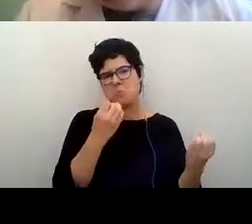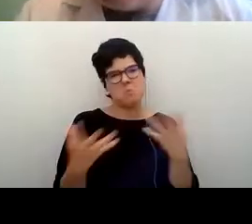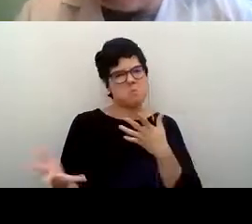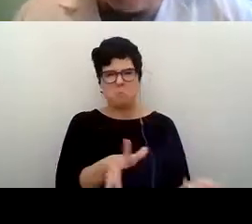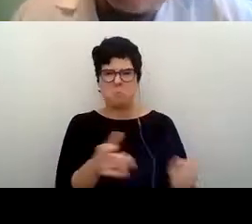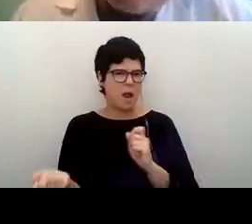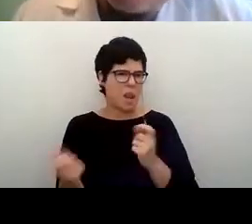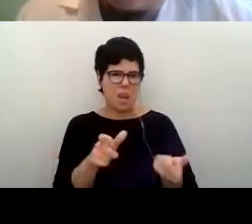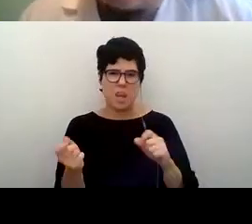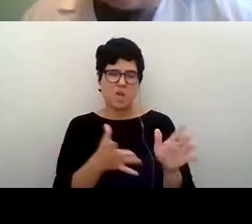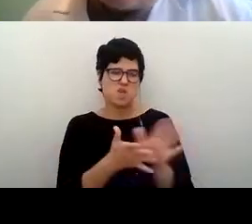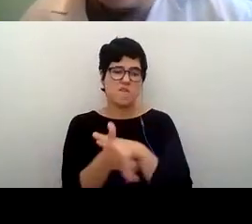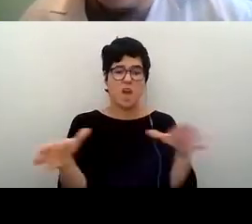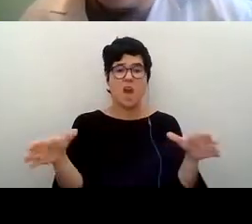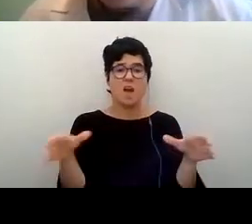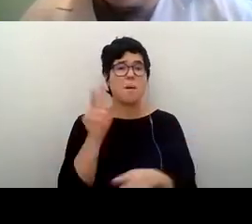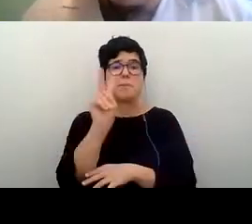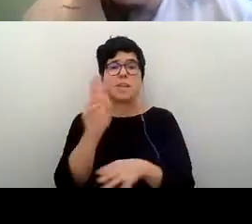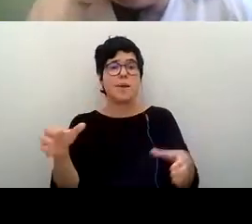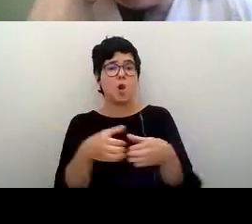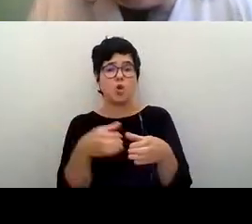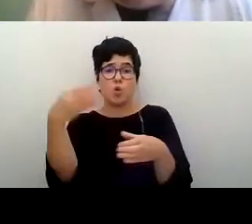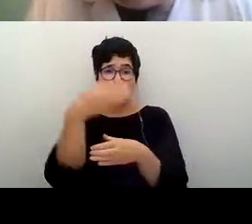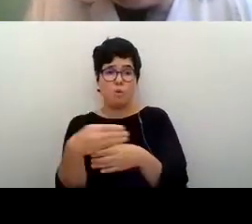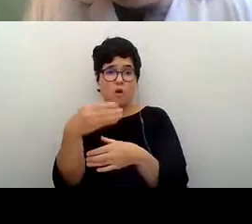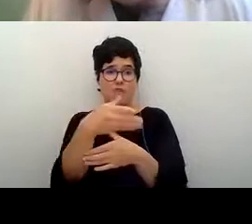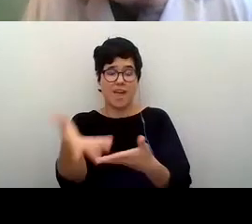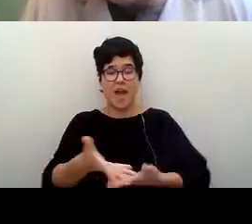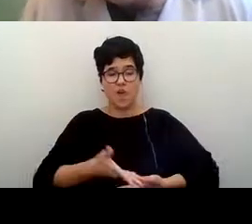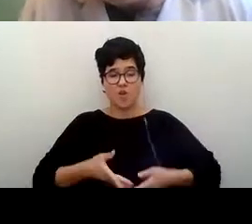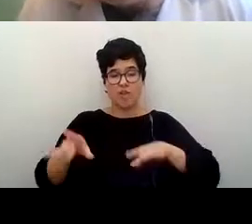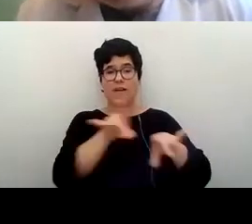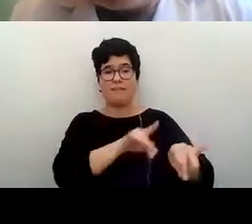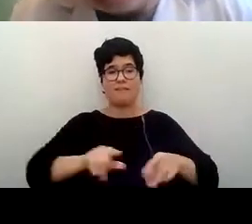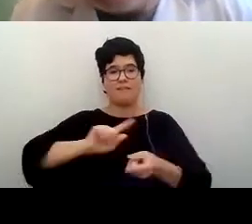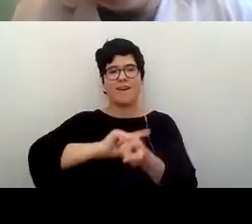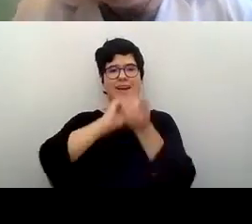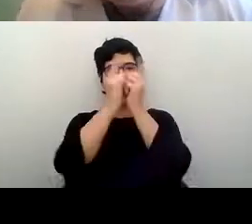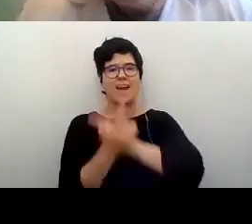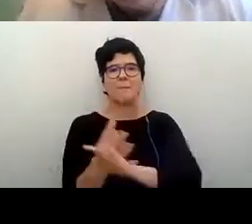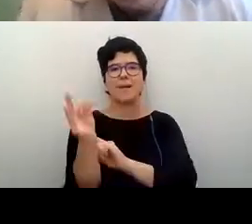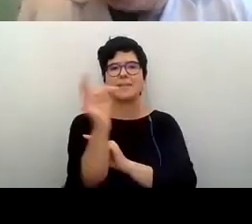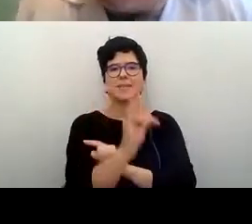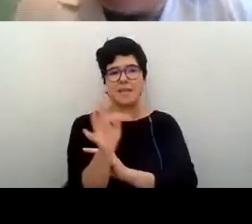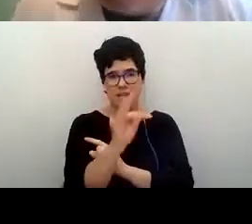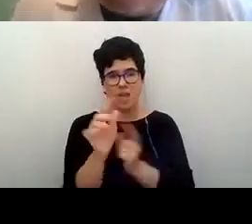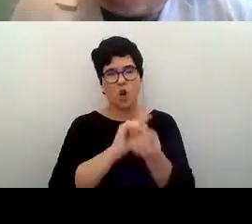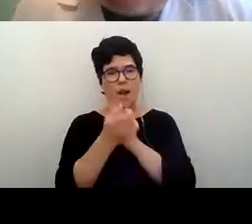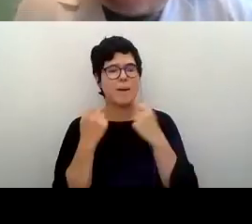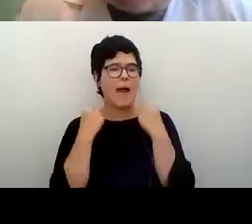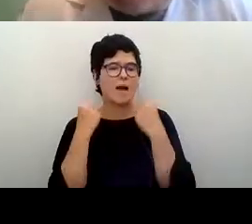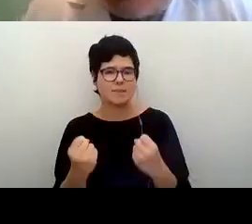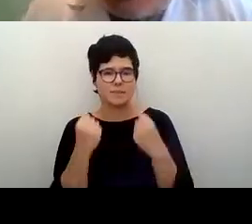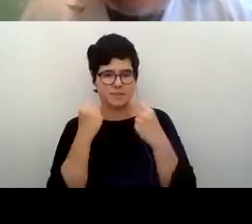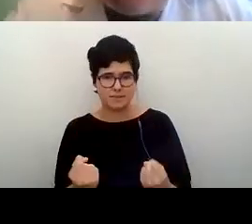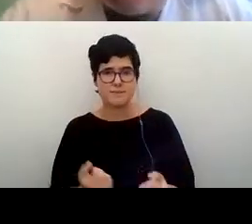las vitaminas del grupo B, que son las que te van a permitir transformar la glucosa, los triglicéridos en energía inmediata. Tienes también todos los